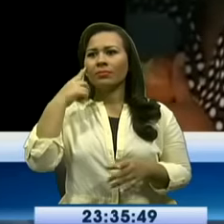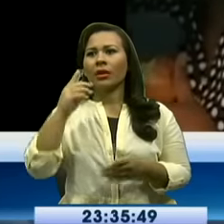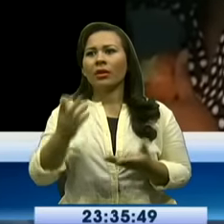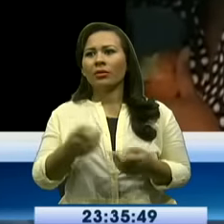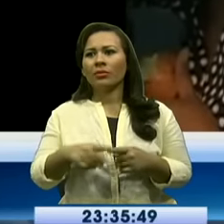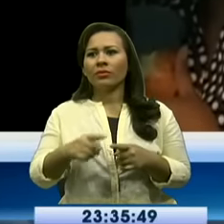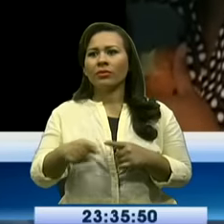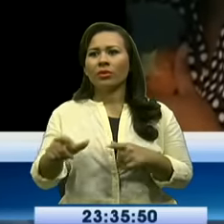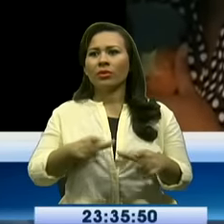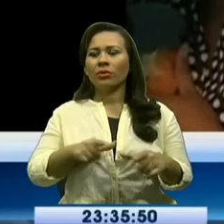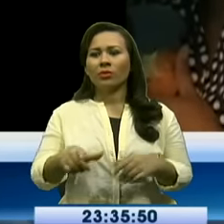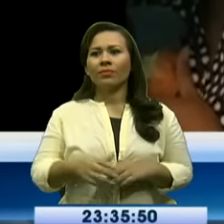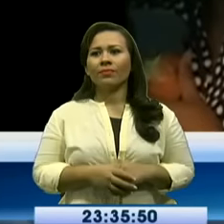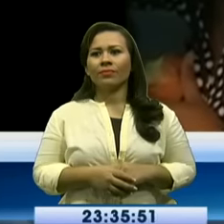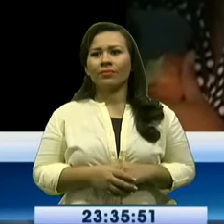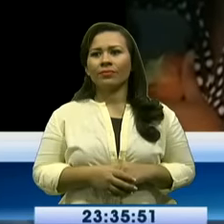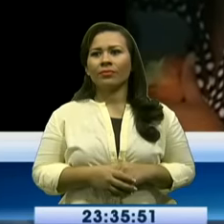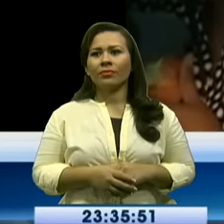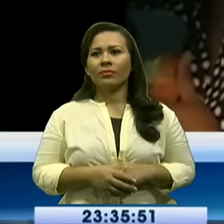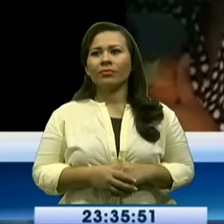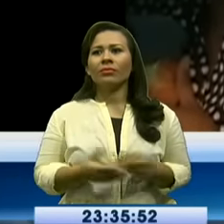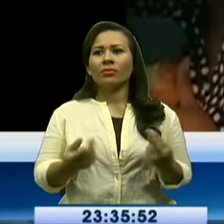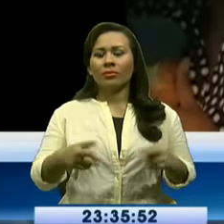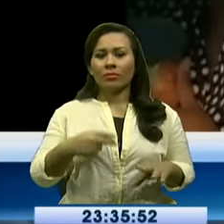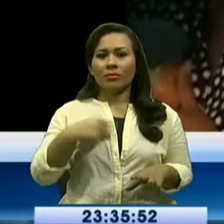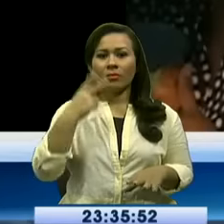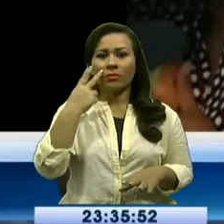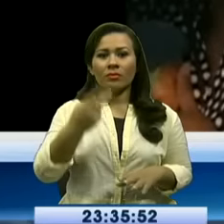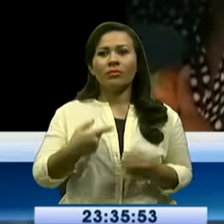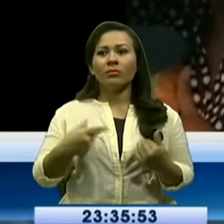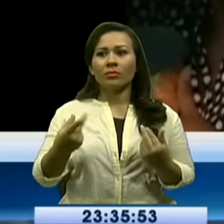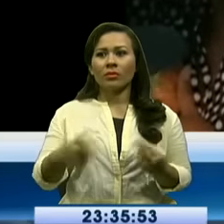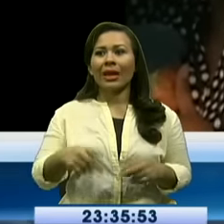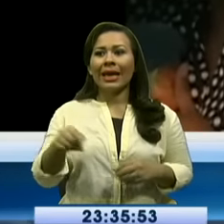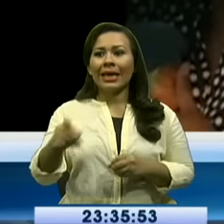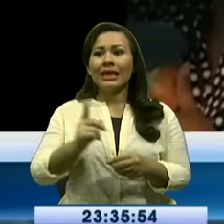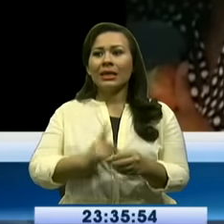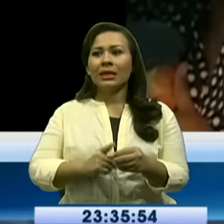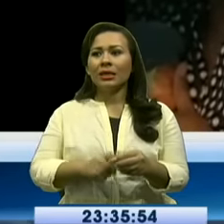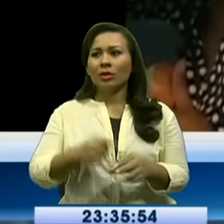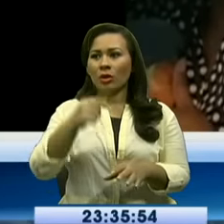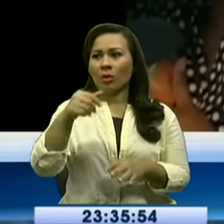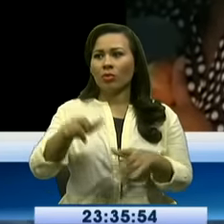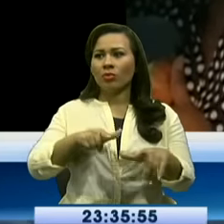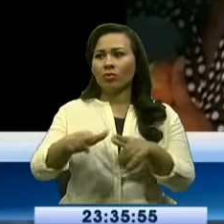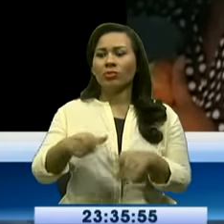algunos días que no se encontraba gasolina aquí en Pedernales. No sé, yo llegué de Quito el día domingo tarde y